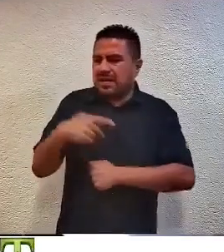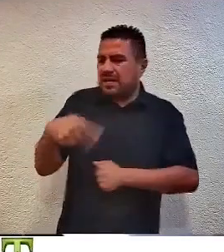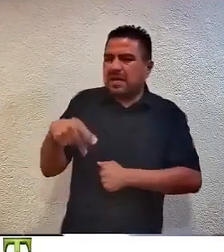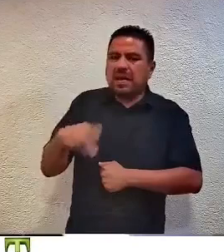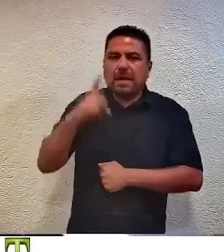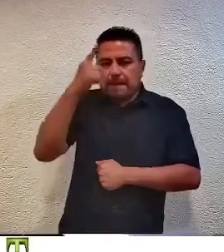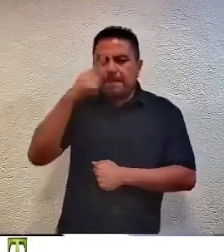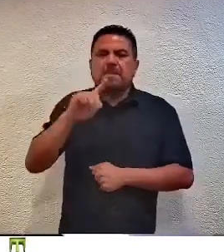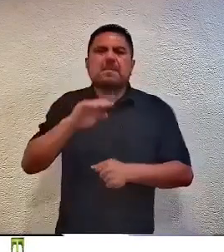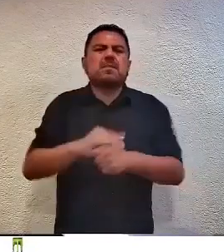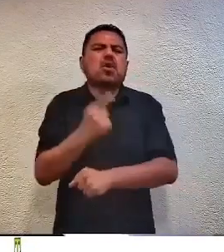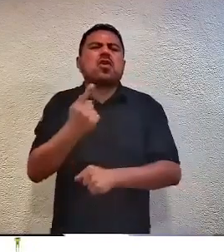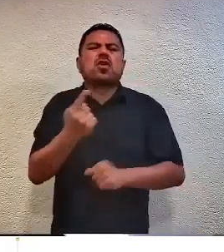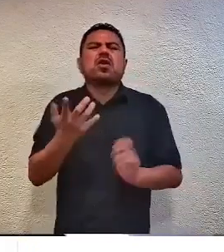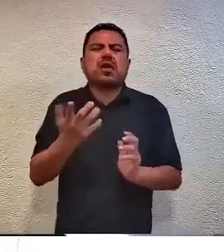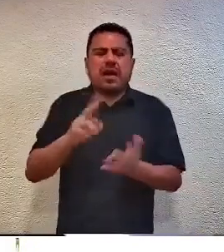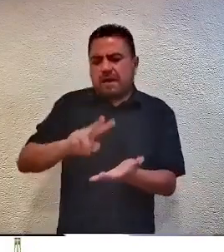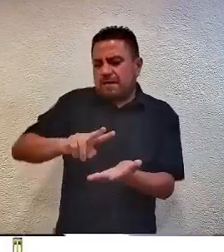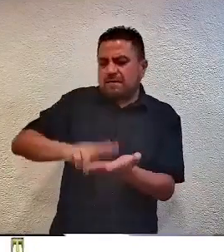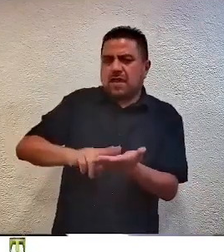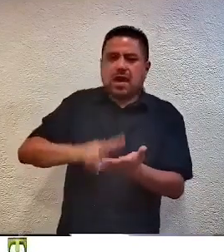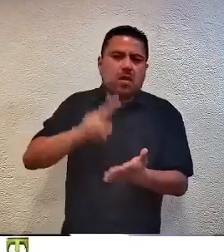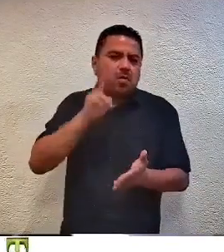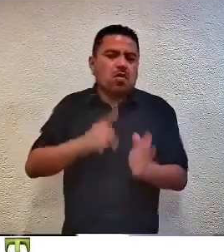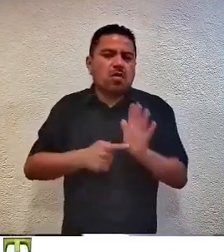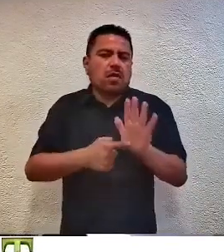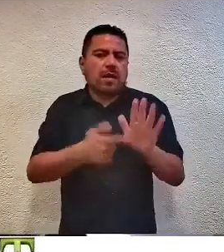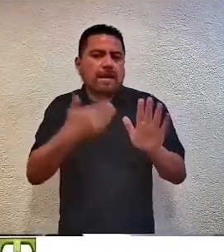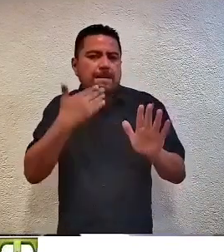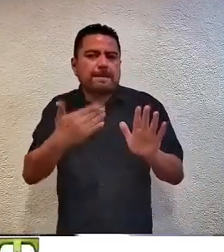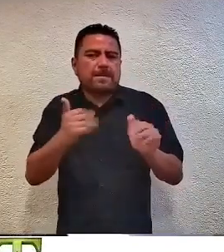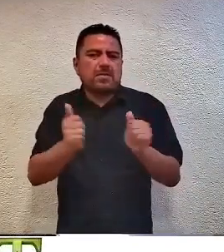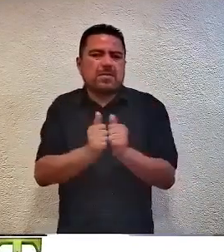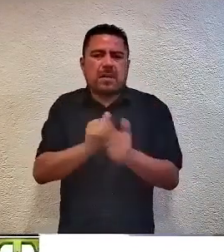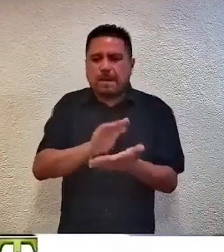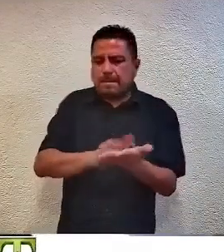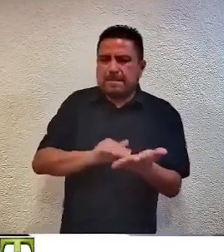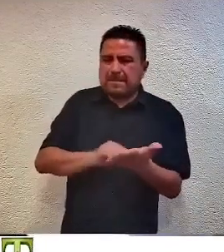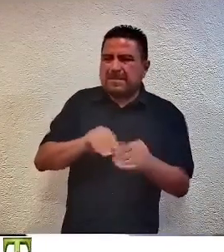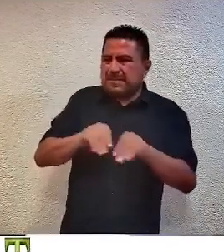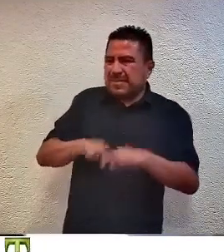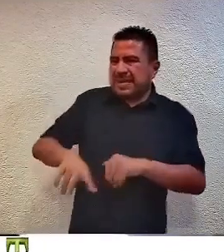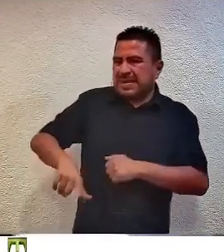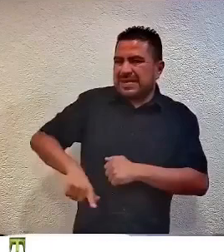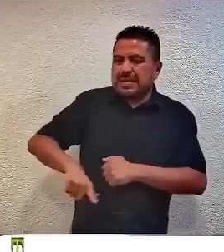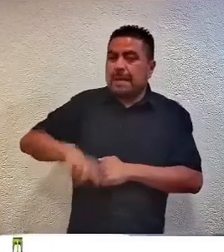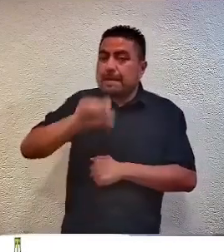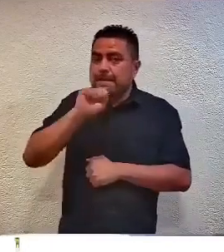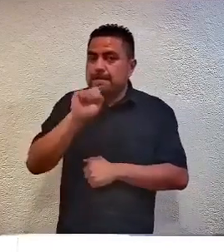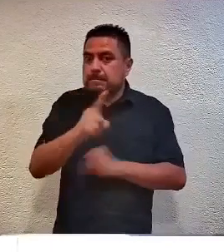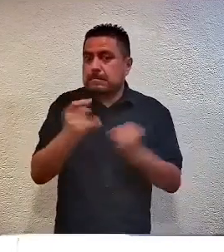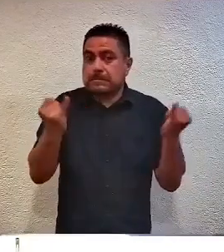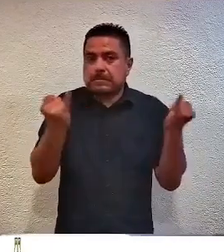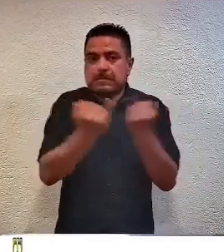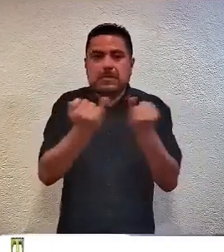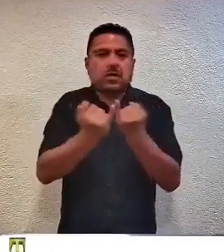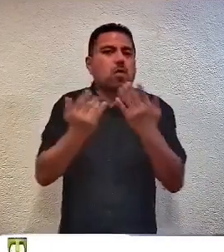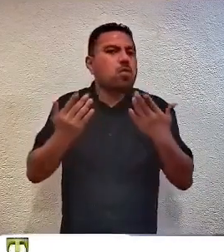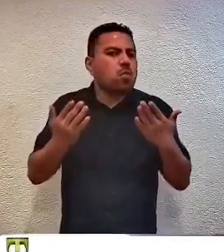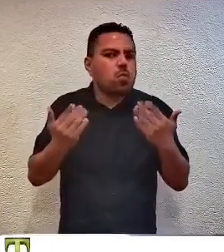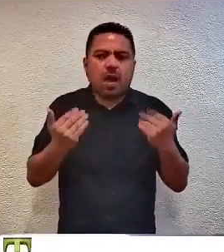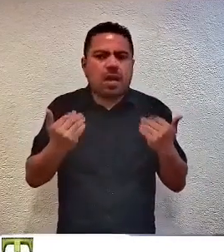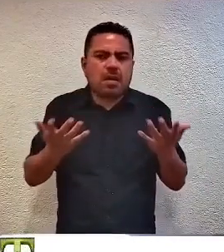estaba dando valor probatorio pleno como una documental pública y también insistí que si no